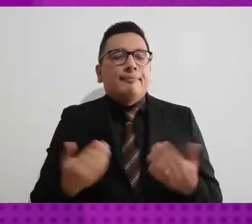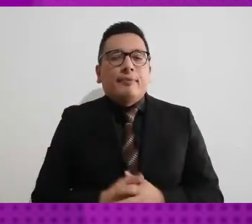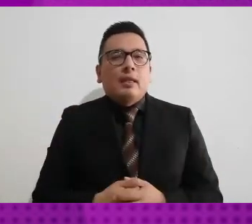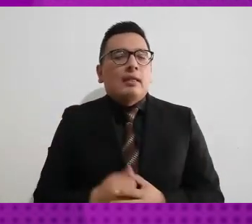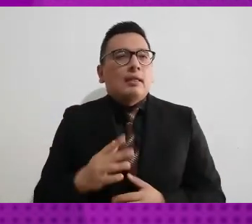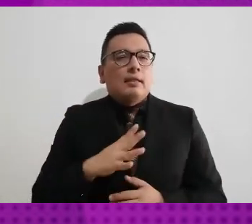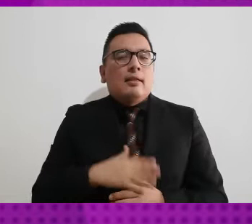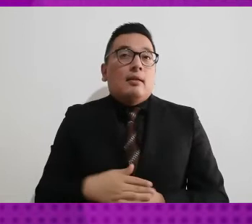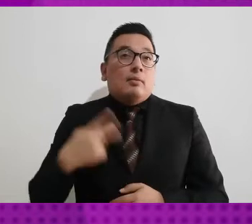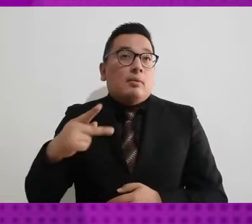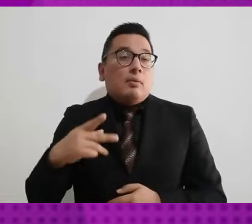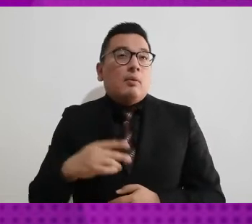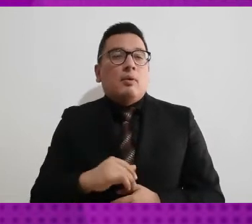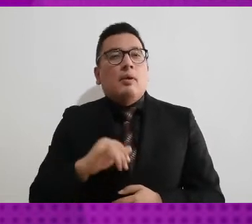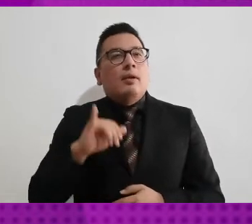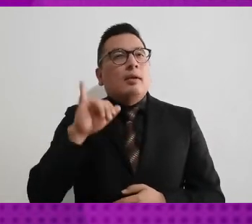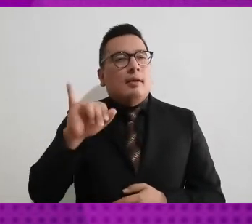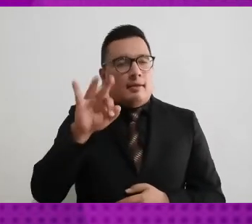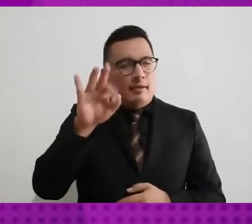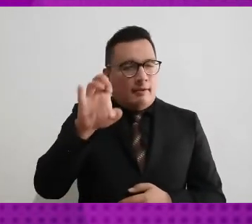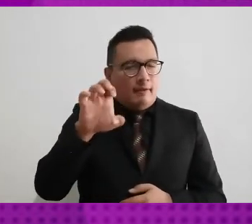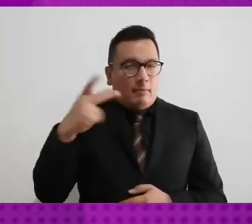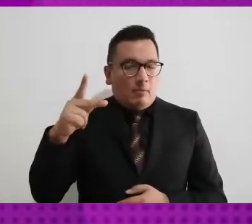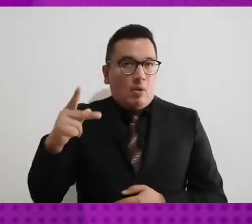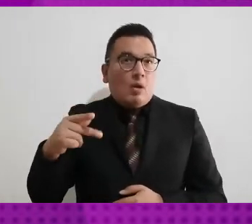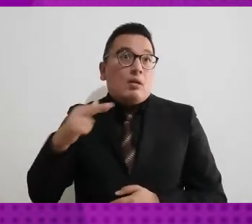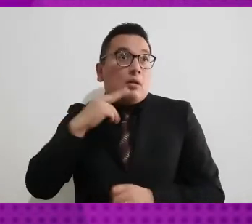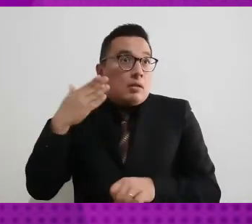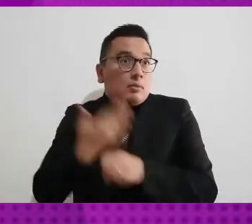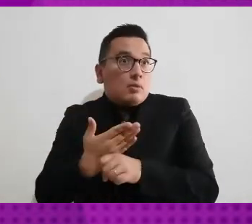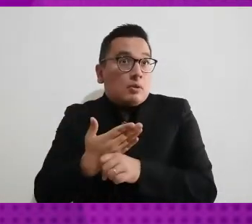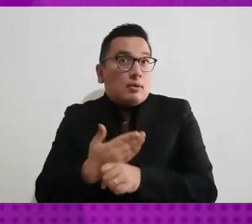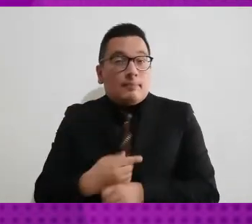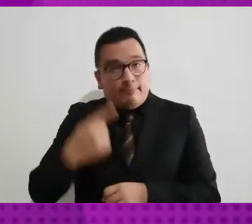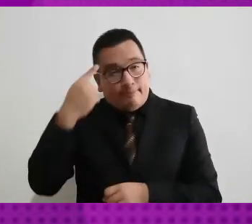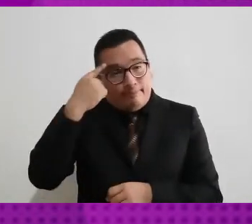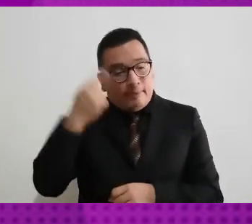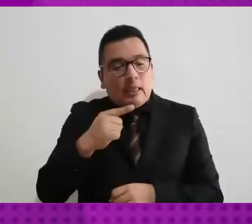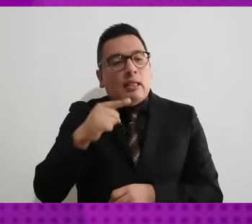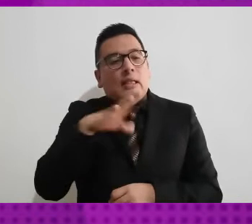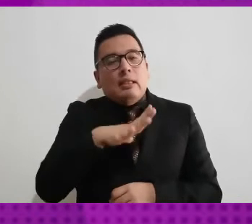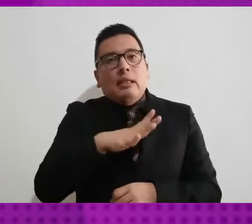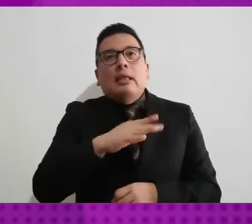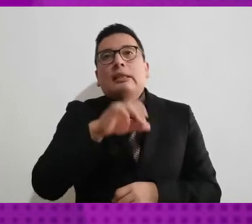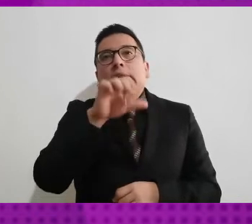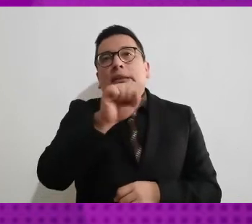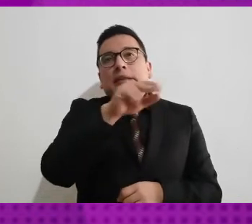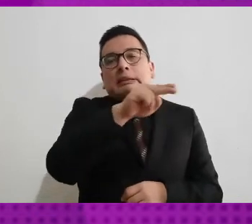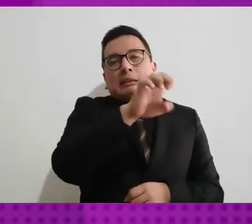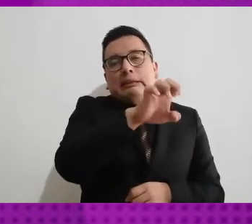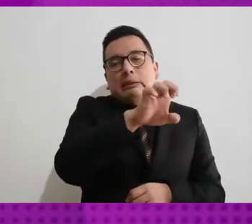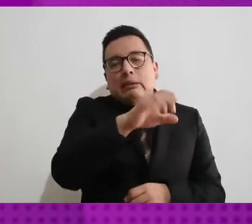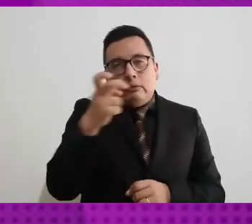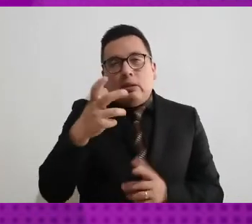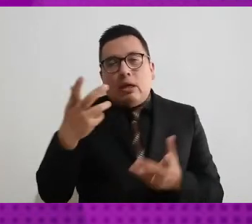se mantuvo el entonces Instituto Federal Electoral, pero ahora como una institución rectora de un sistema nacional electoral. Cambió